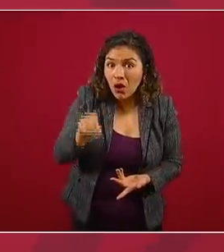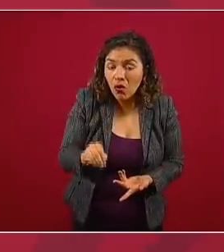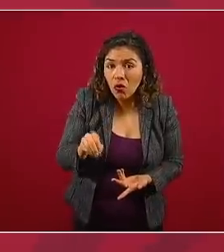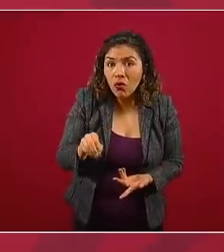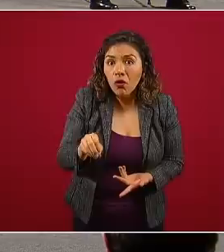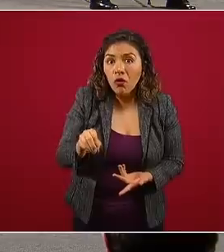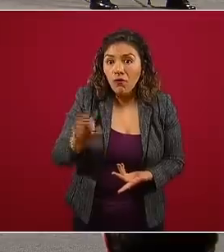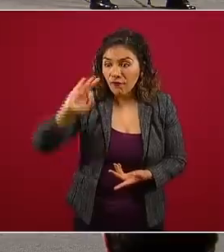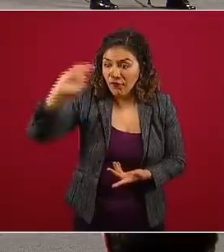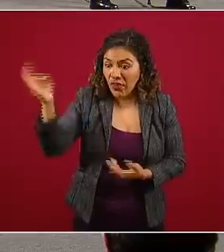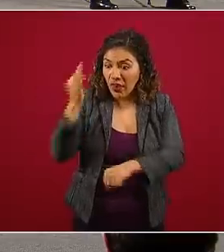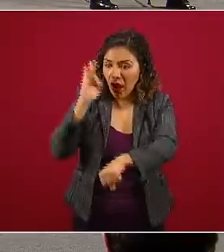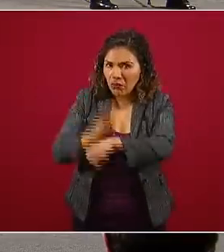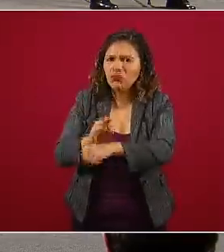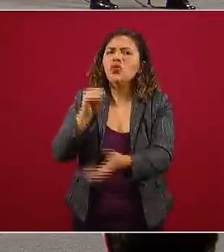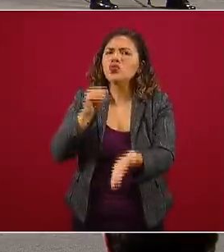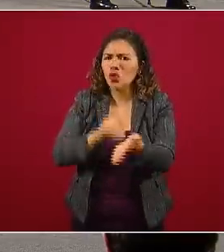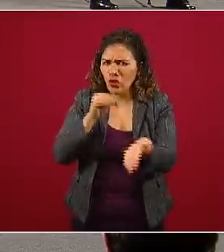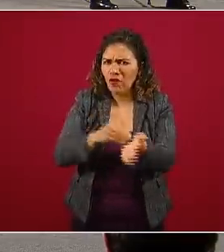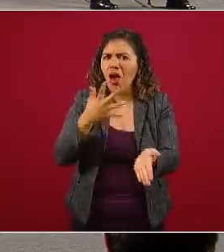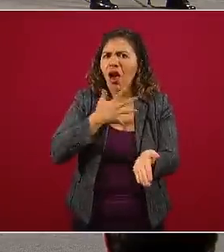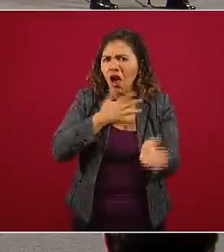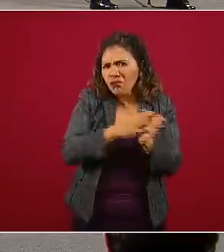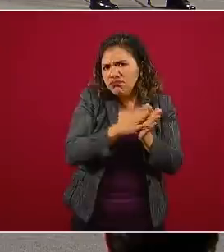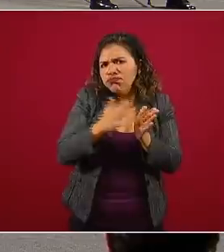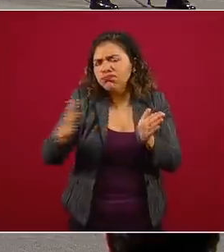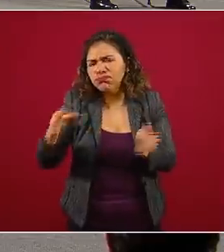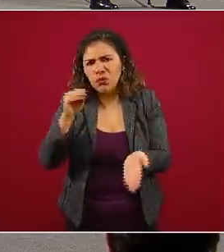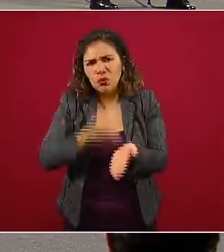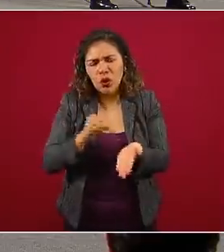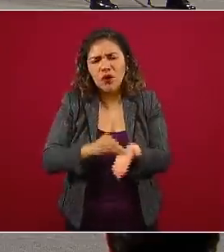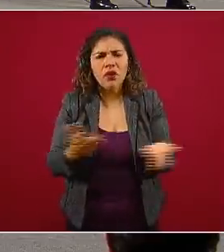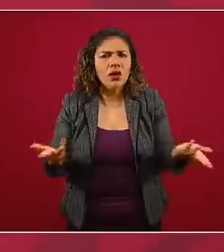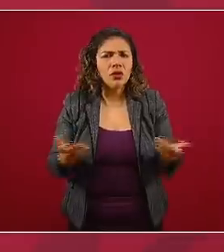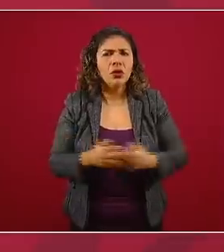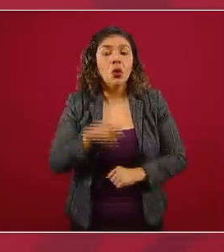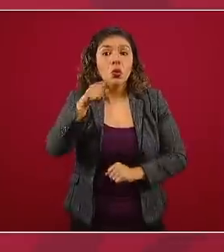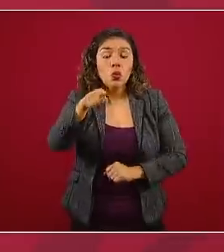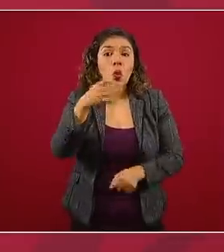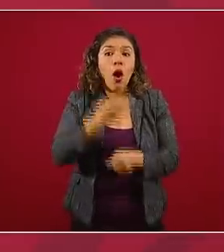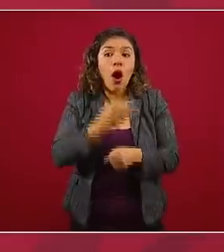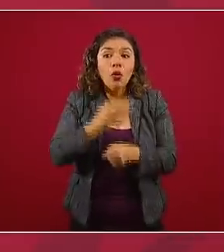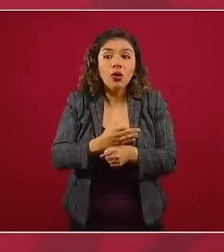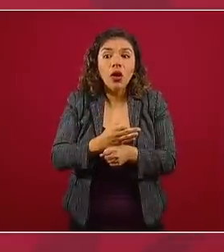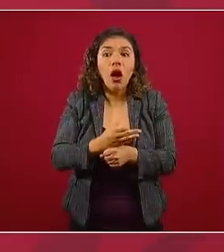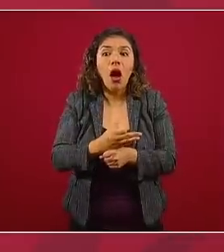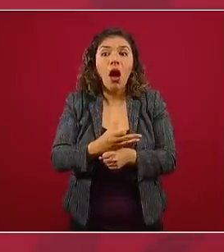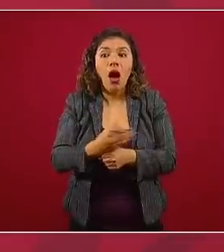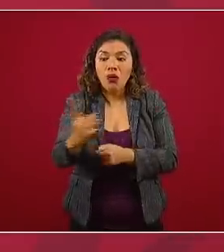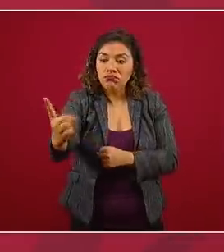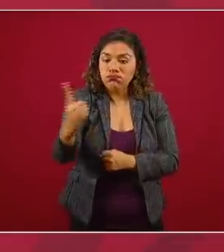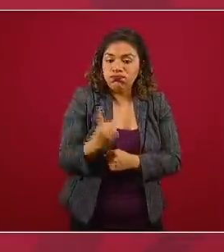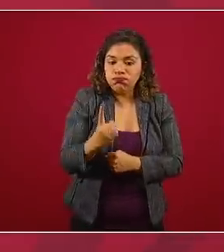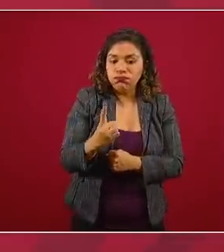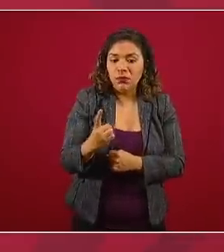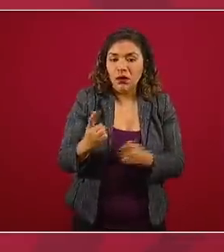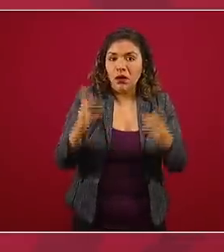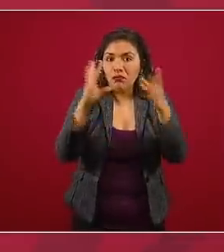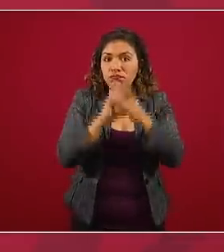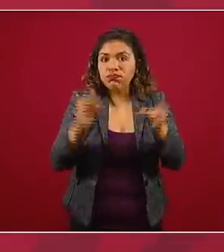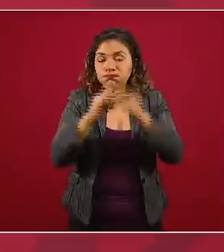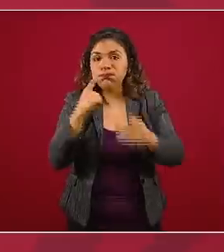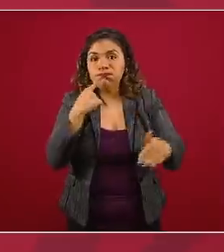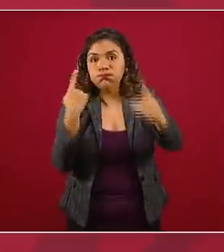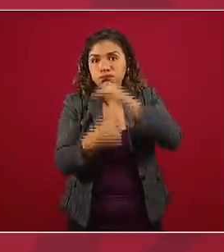federal sigue vigente ya el hecho de que tú estés aquí haciendo esta denuncia